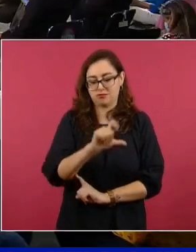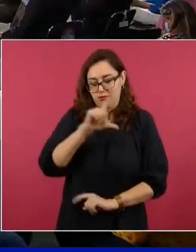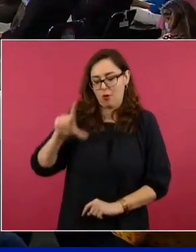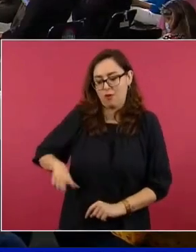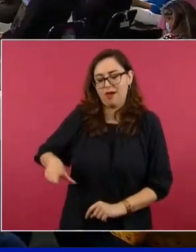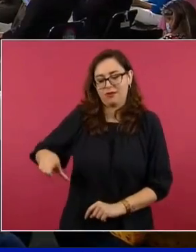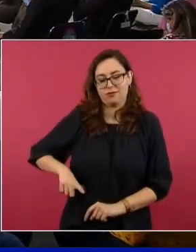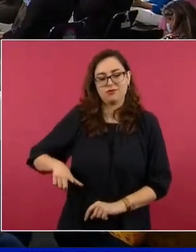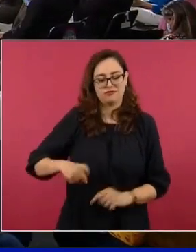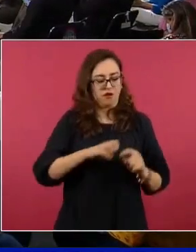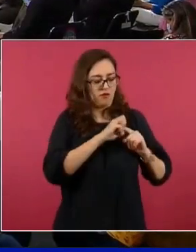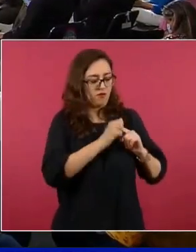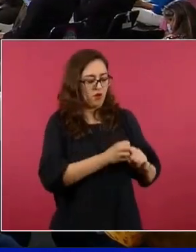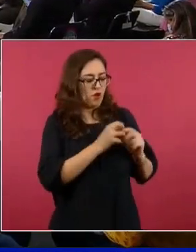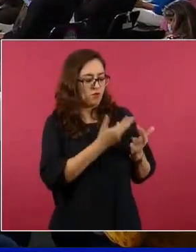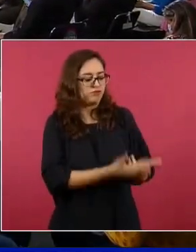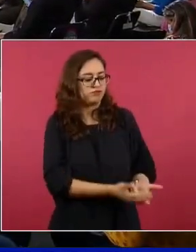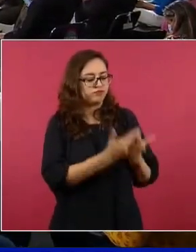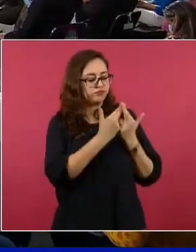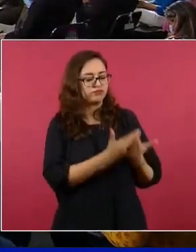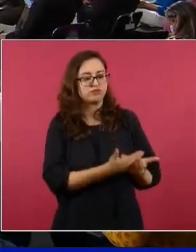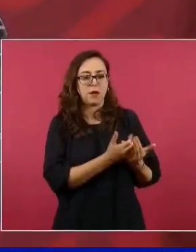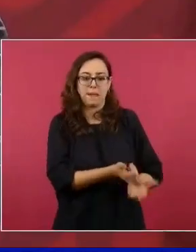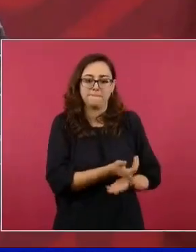Pero el caso del maíz es distinto.